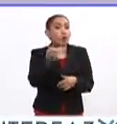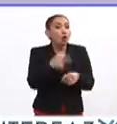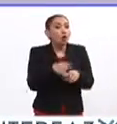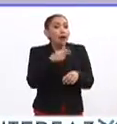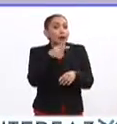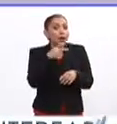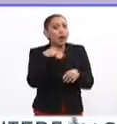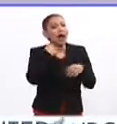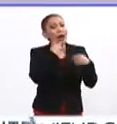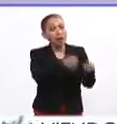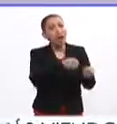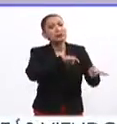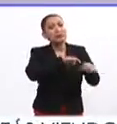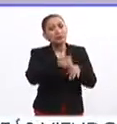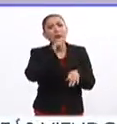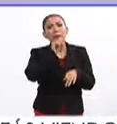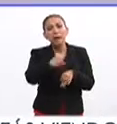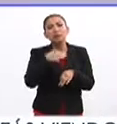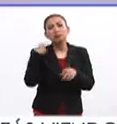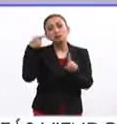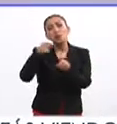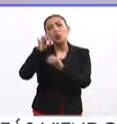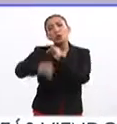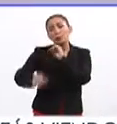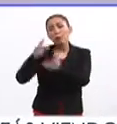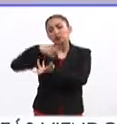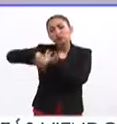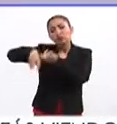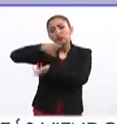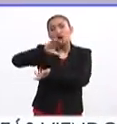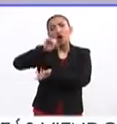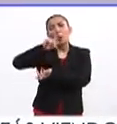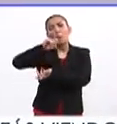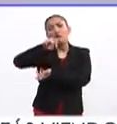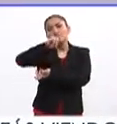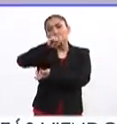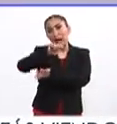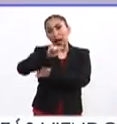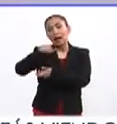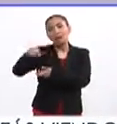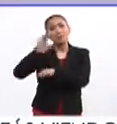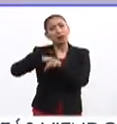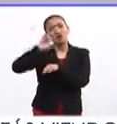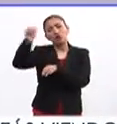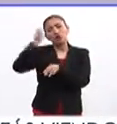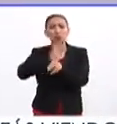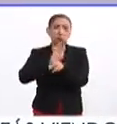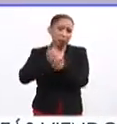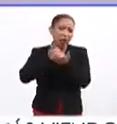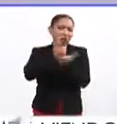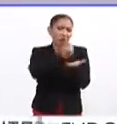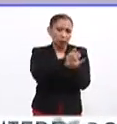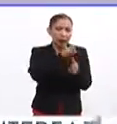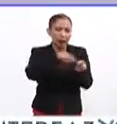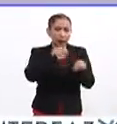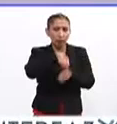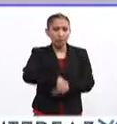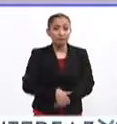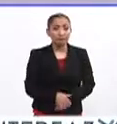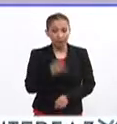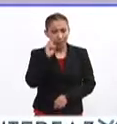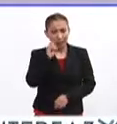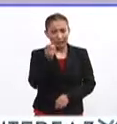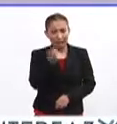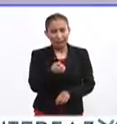que generan empleos y al final pueden destinarse a la producción de composta y muchos otros beneficios que estaremos analizando.